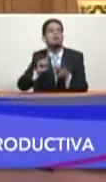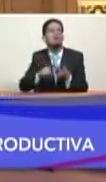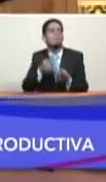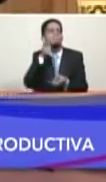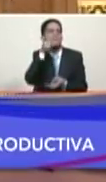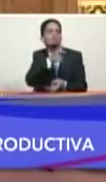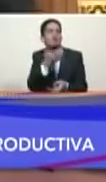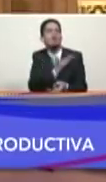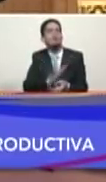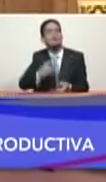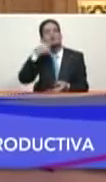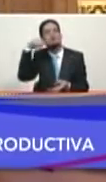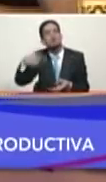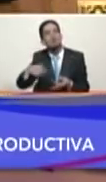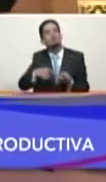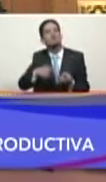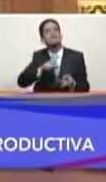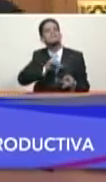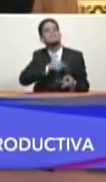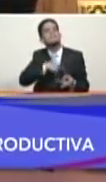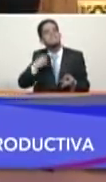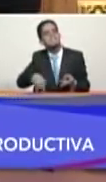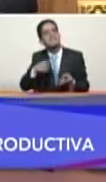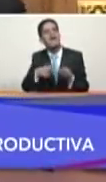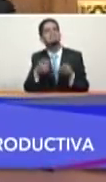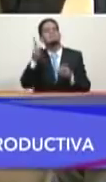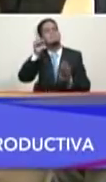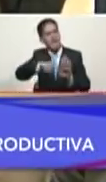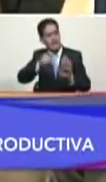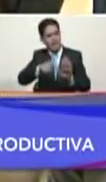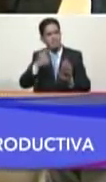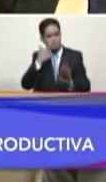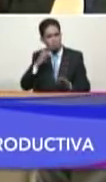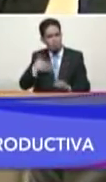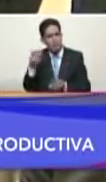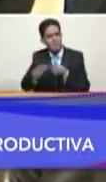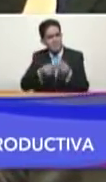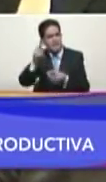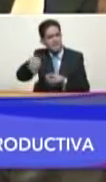de Rusia, de Turquía, de Palestina, de Qatar, no lo hago.